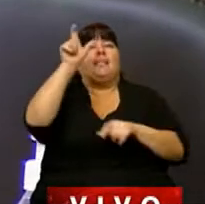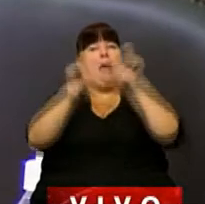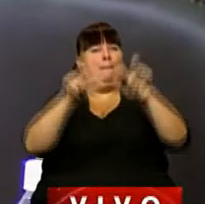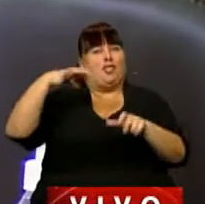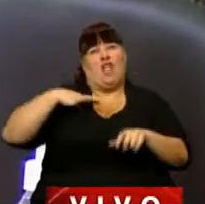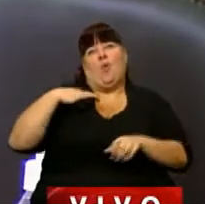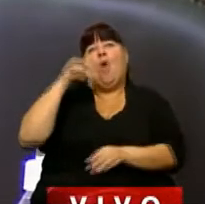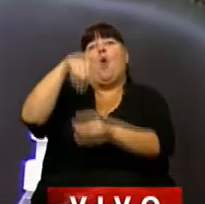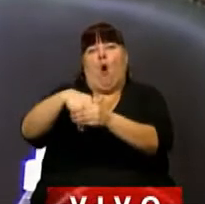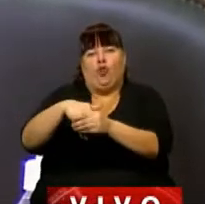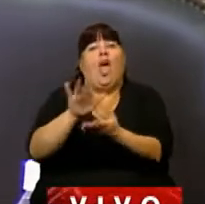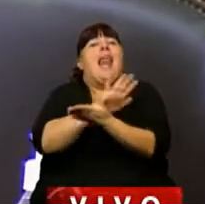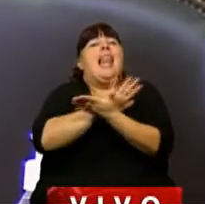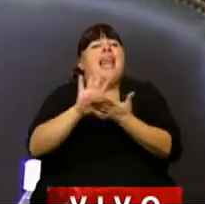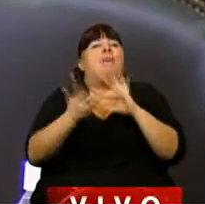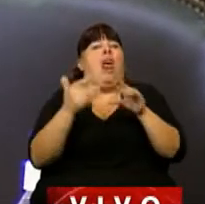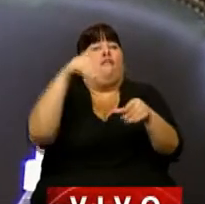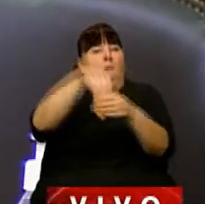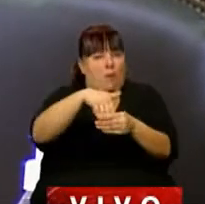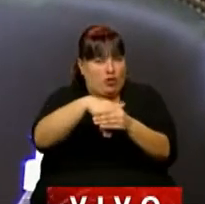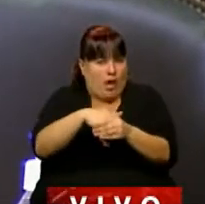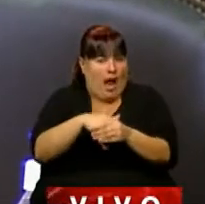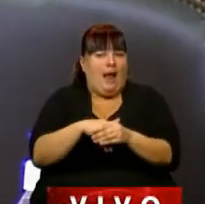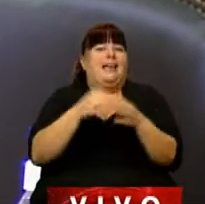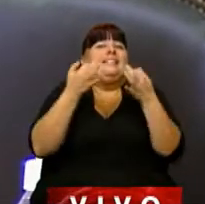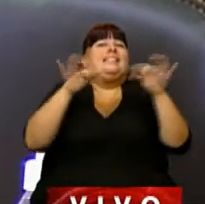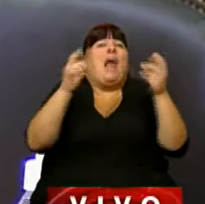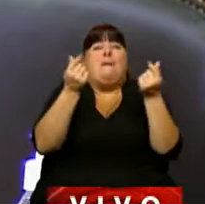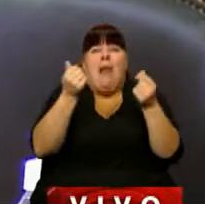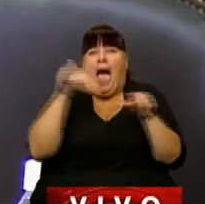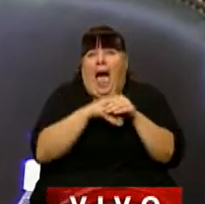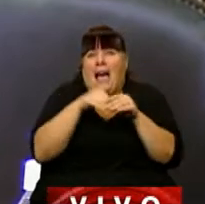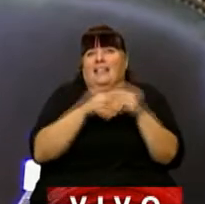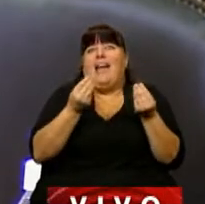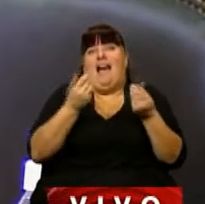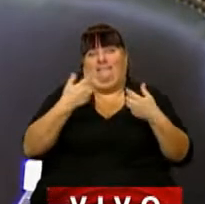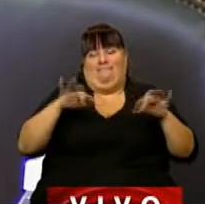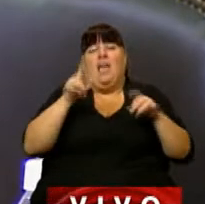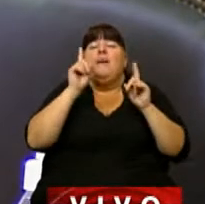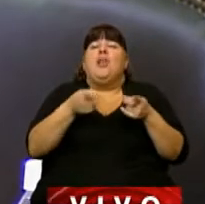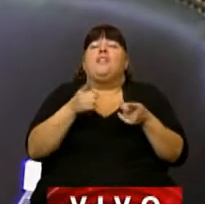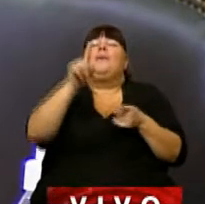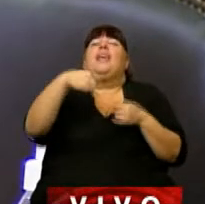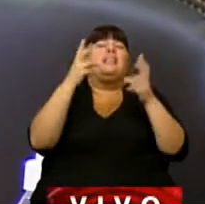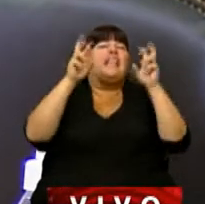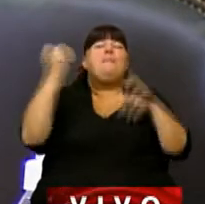la transparencia en el ejercicio del sufragio, el ahorro, la eficiencia, pero todo eso deviene en un concepto que es